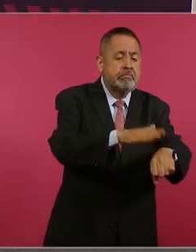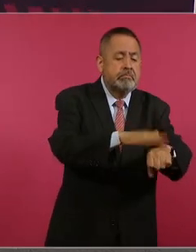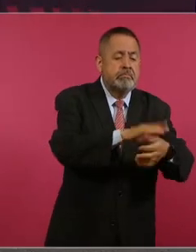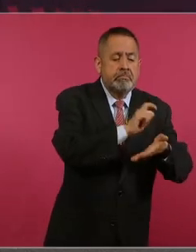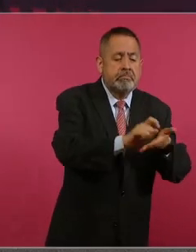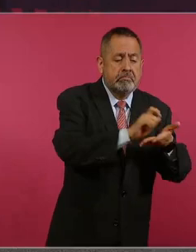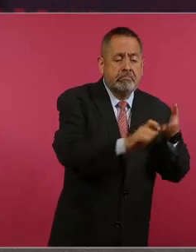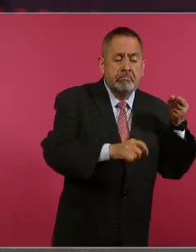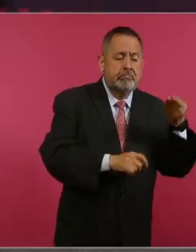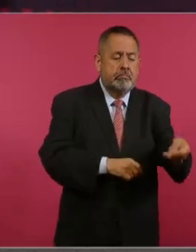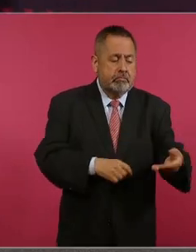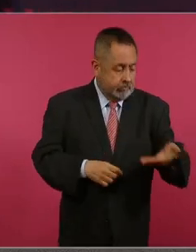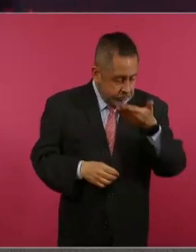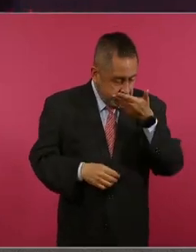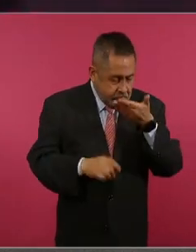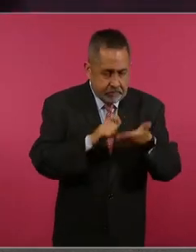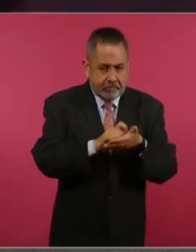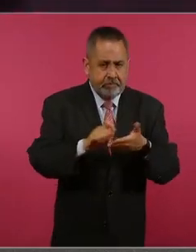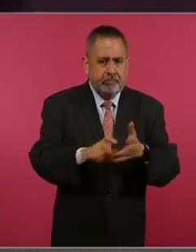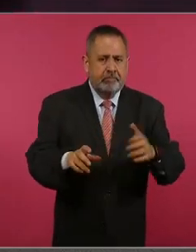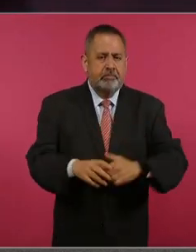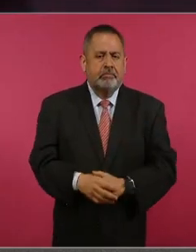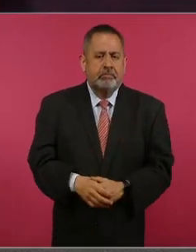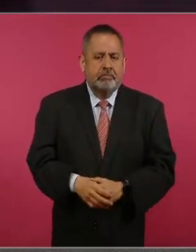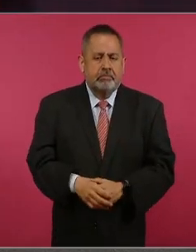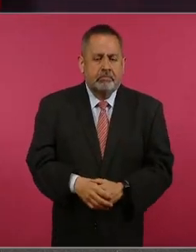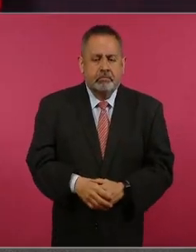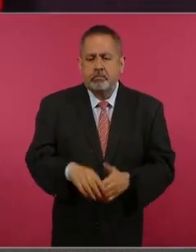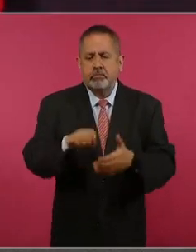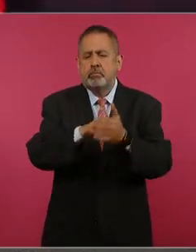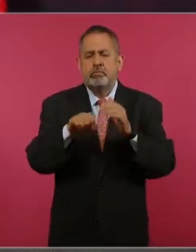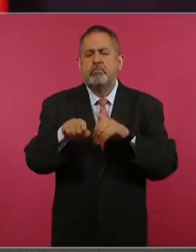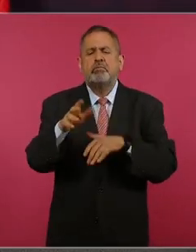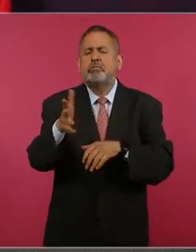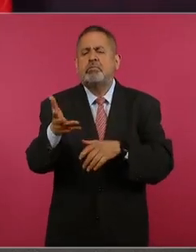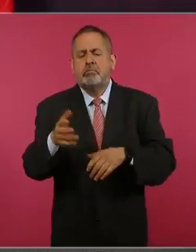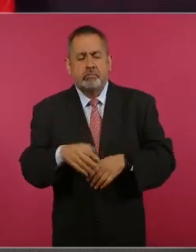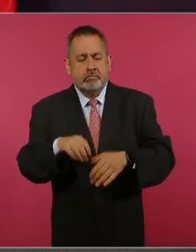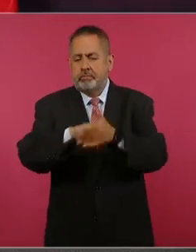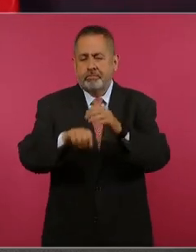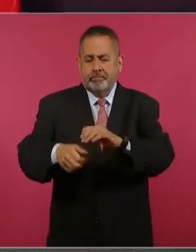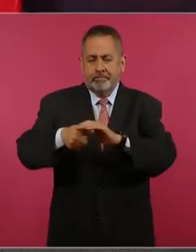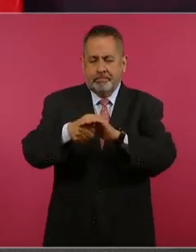resoluciones. ¿Cómo cuál caso? Ayotzinapa.